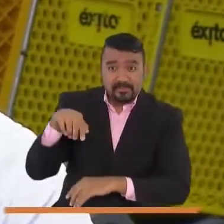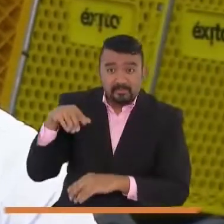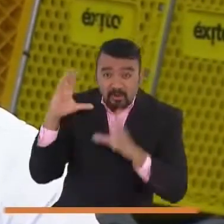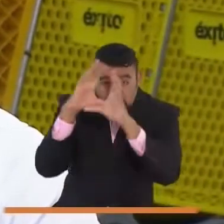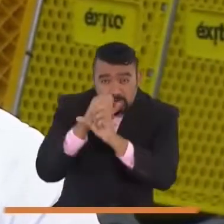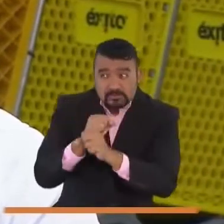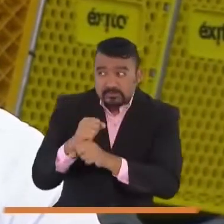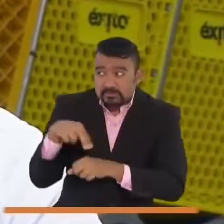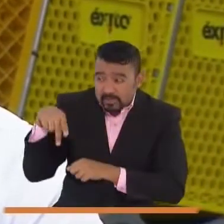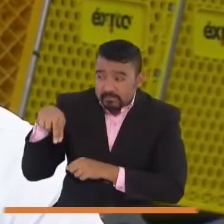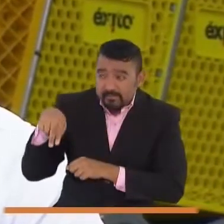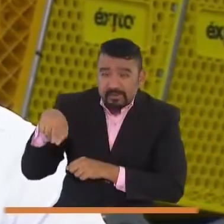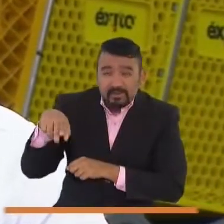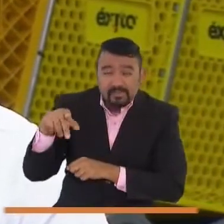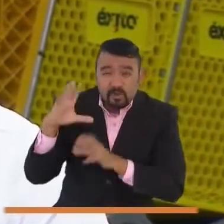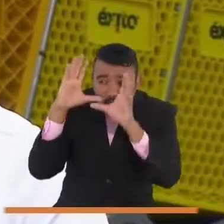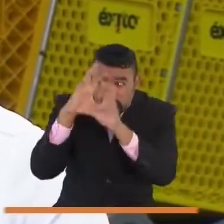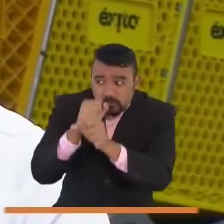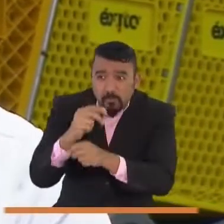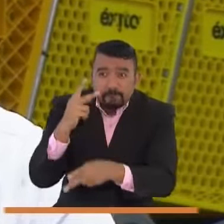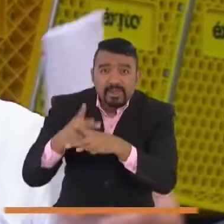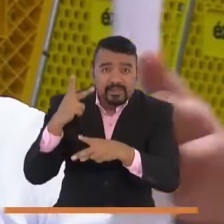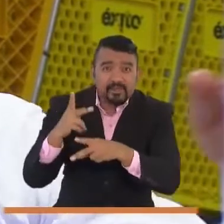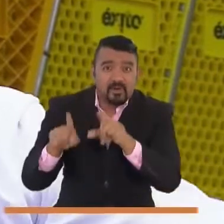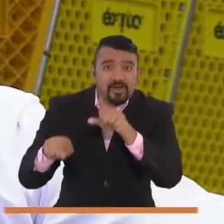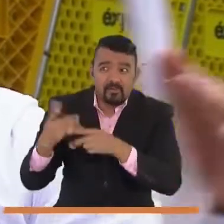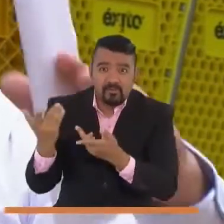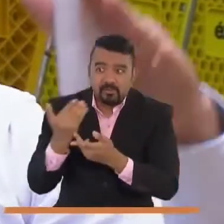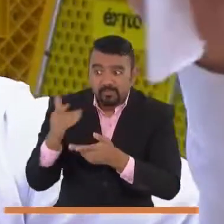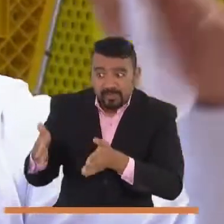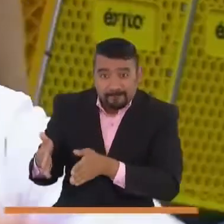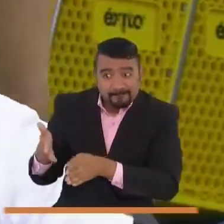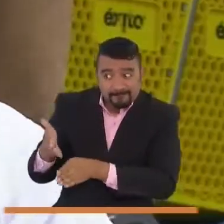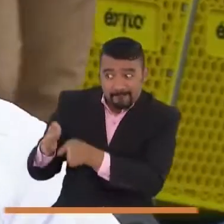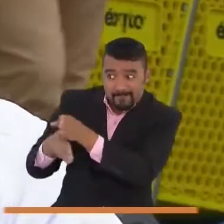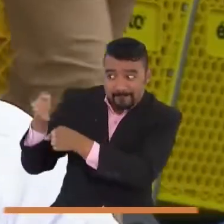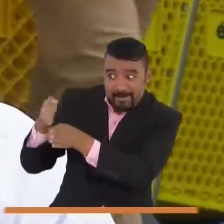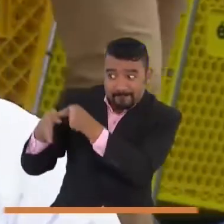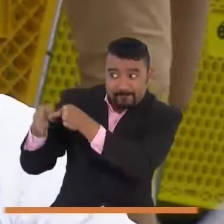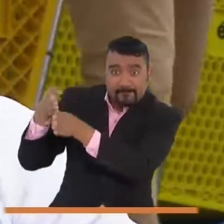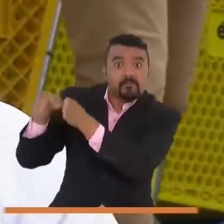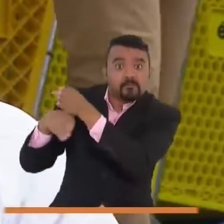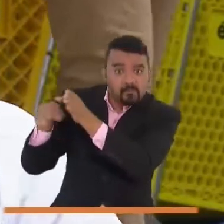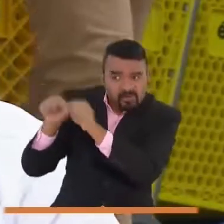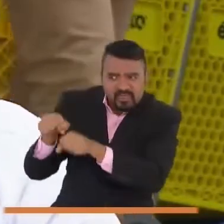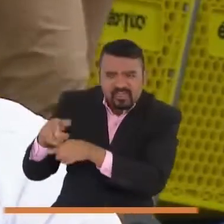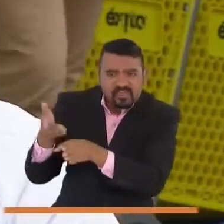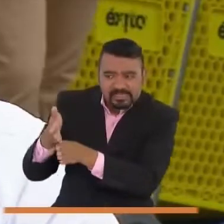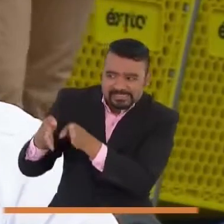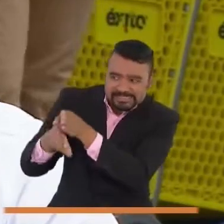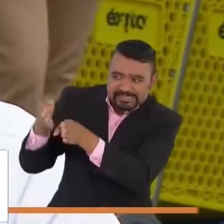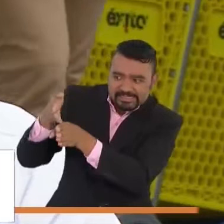muy importante. Ahí tuvimos que desarrollar unos muros de contención importantes para poder sostener todo el talud de la vía y que no se generaran